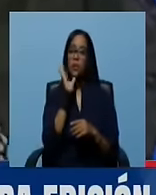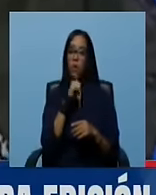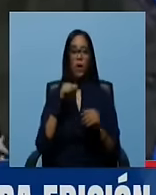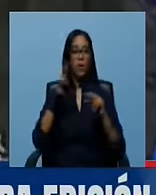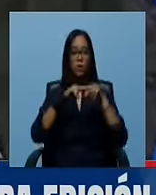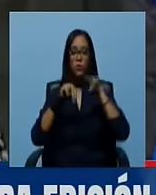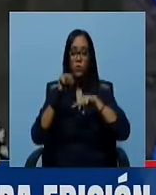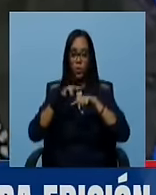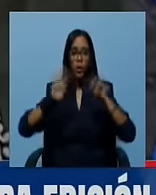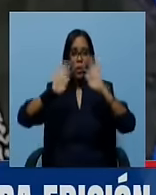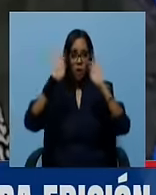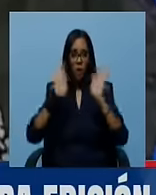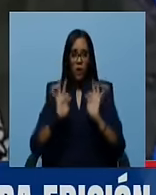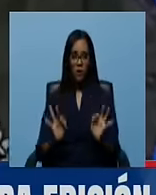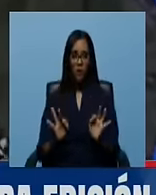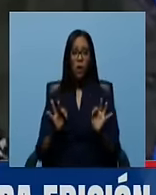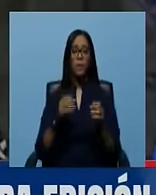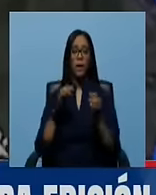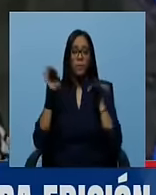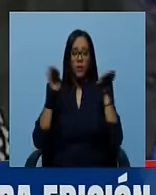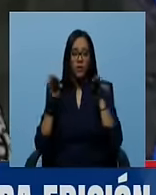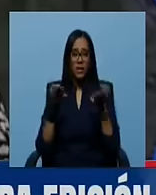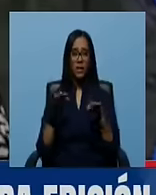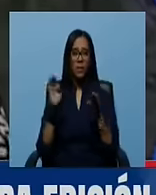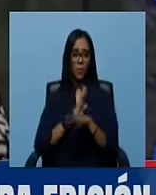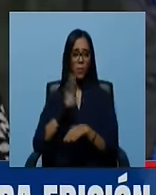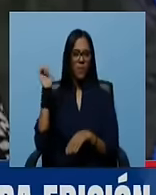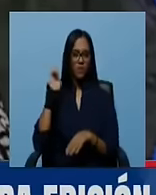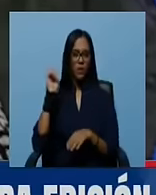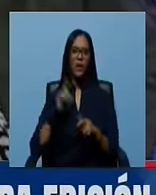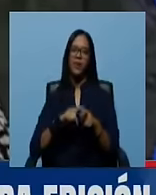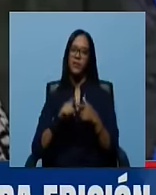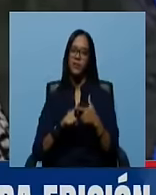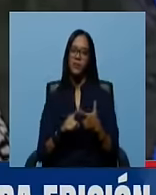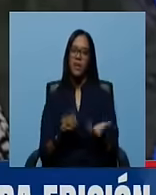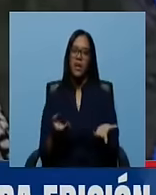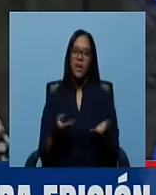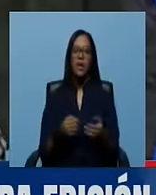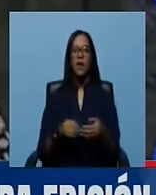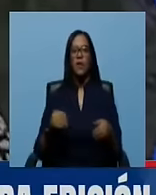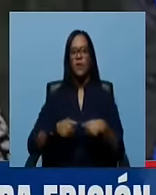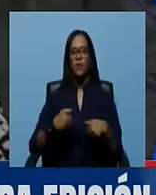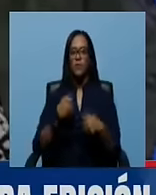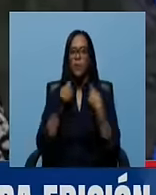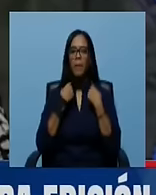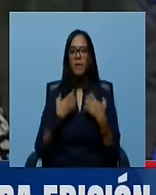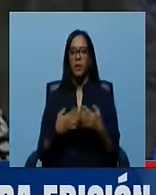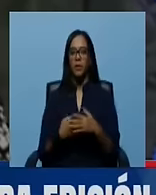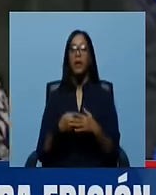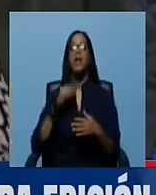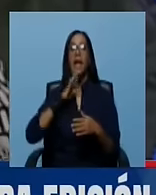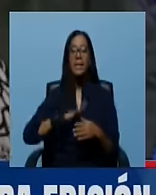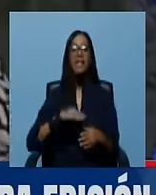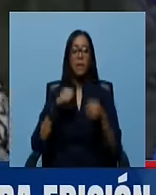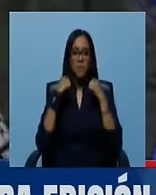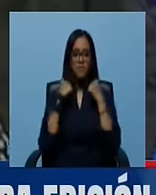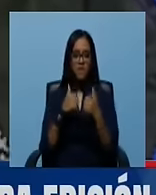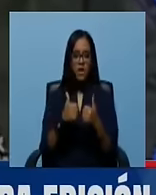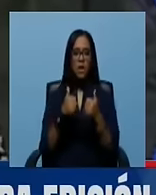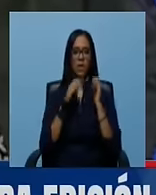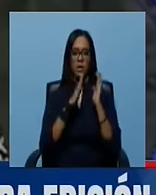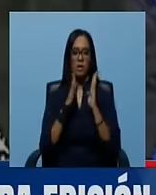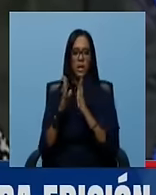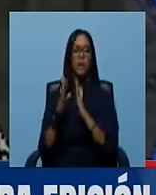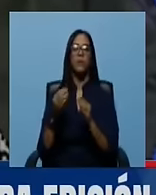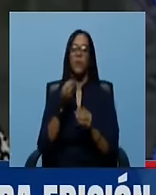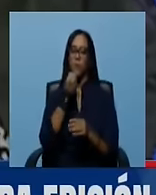modelo turístico propio de Venezuela, todo lo demás son esfuerzos aislados. Estamos bien organizados, tenemos muchas noticias de futuro